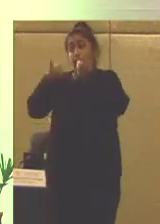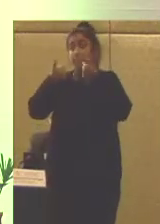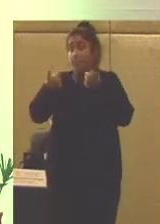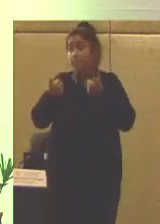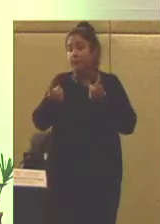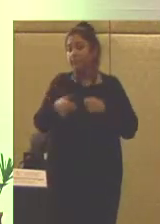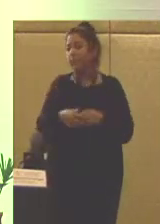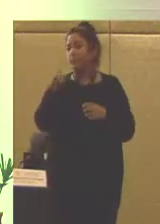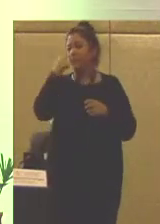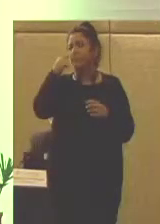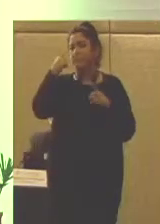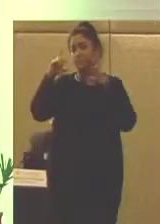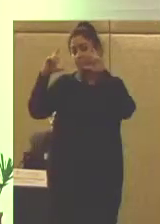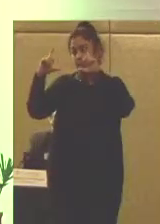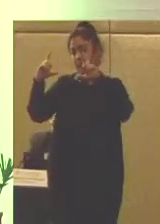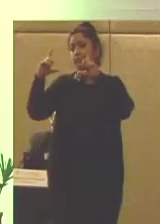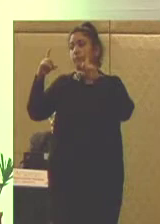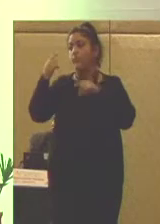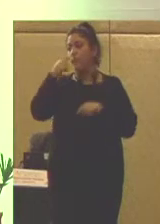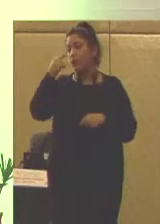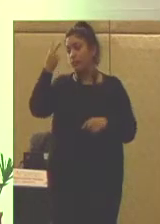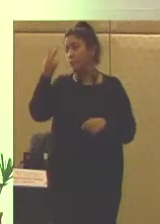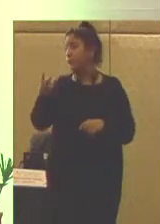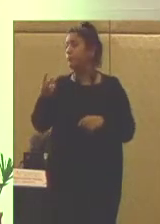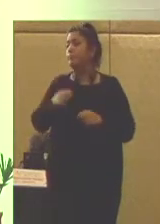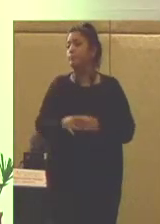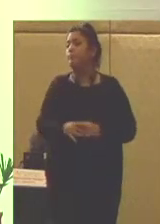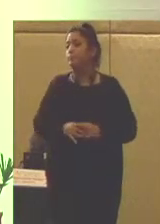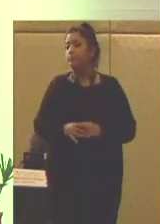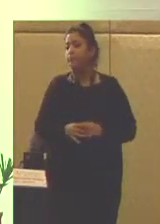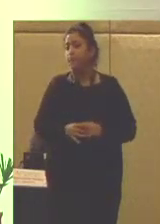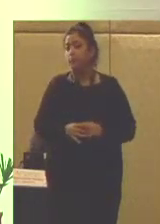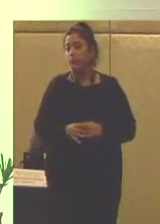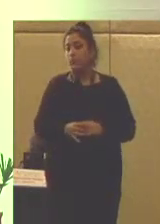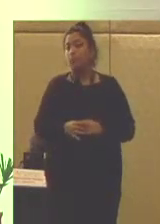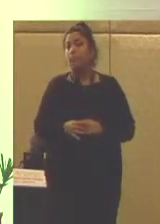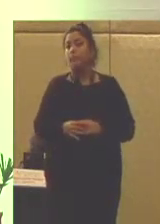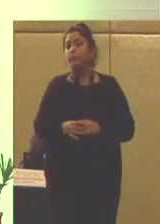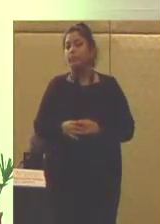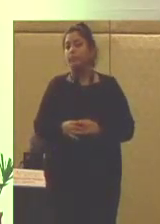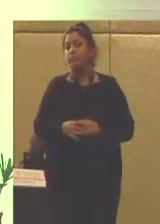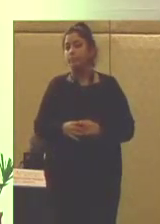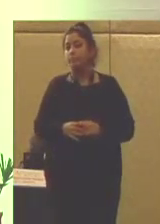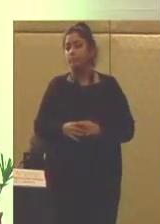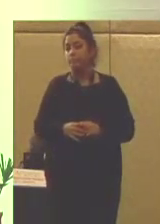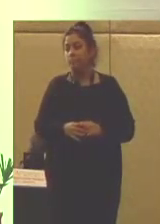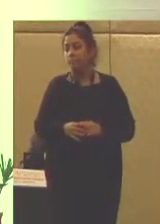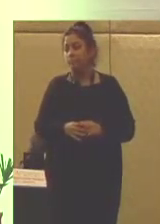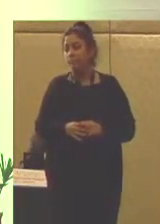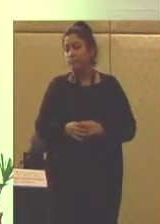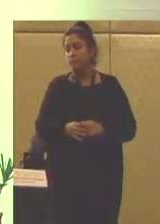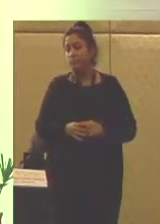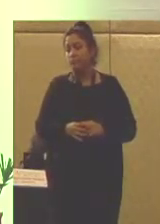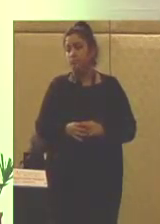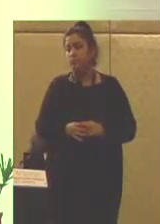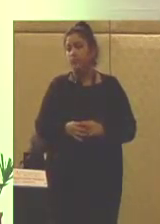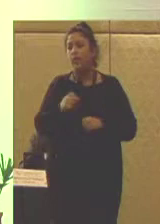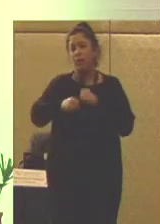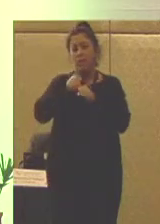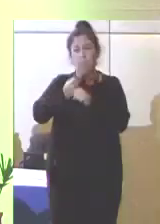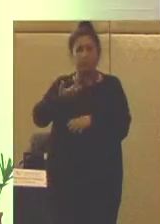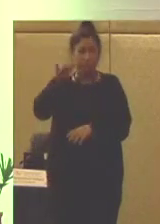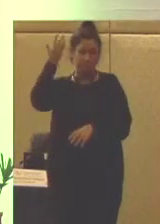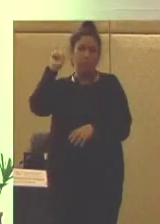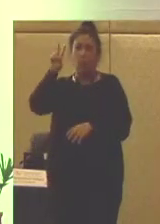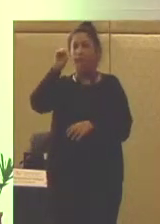presentar un par de aplicaciones que tuvimos derivado de la ocurrencia en el año pasado. Tuvimos el impacto